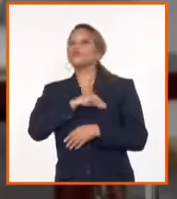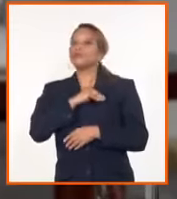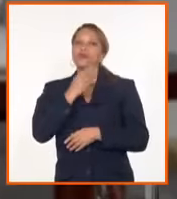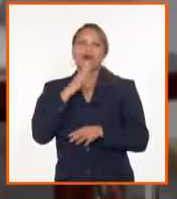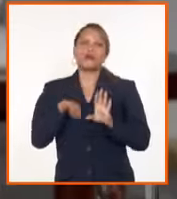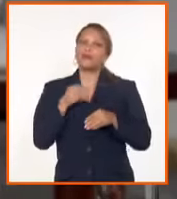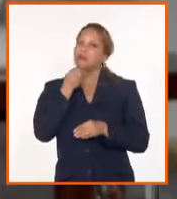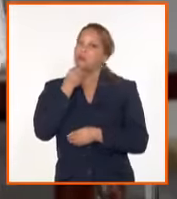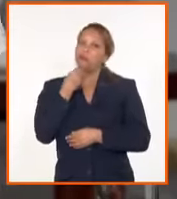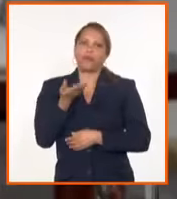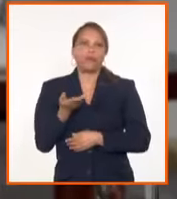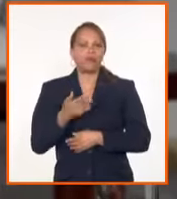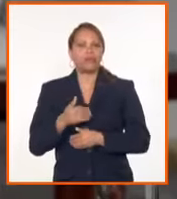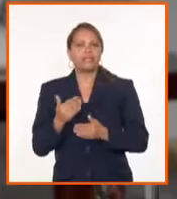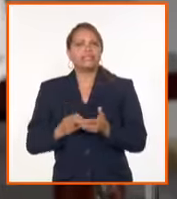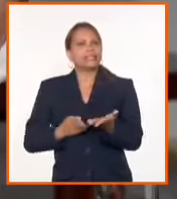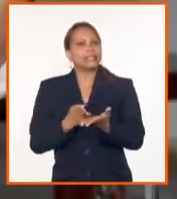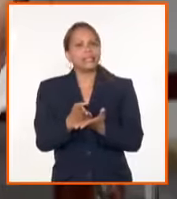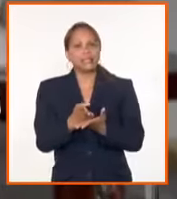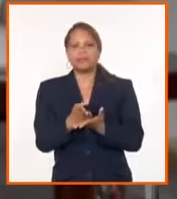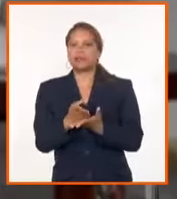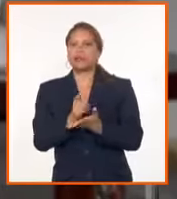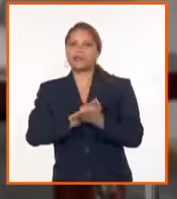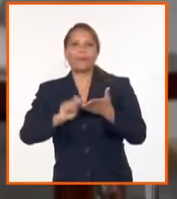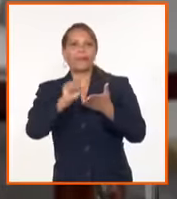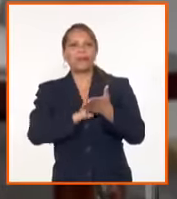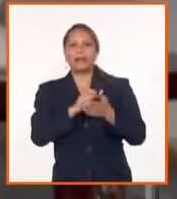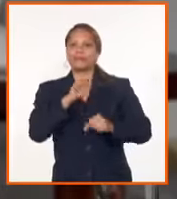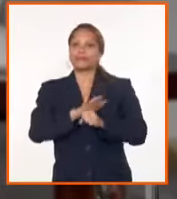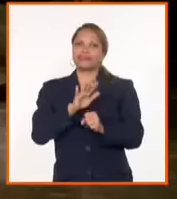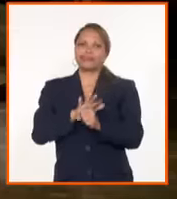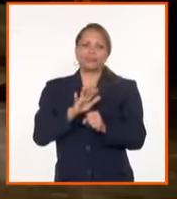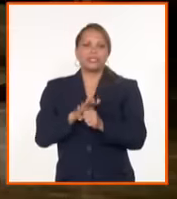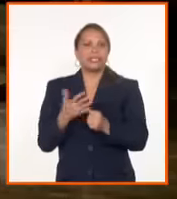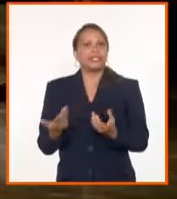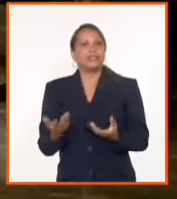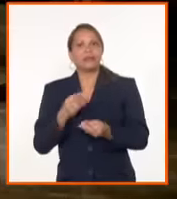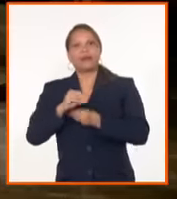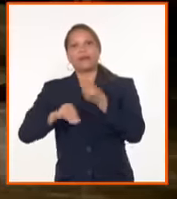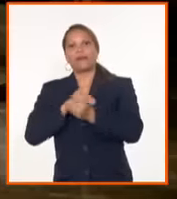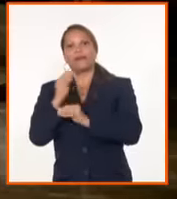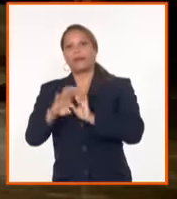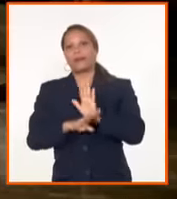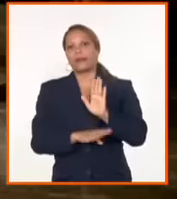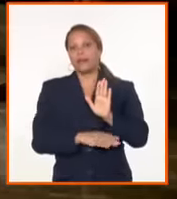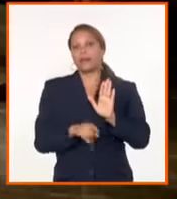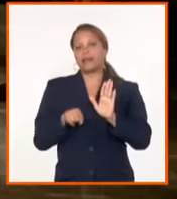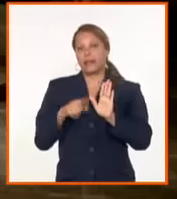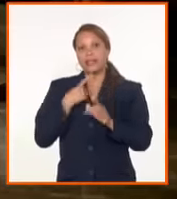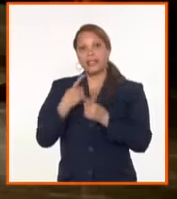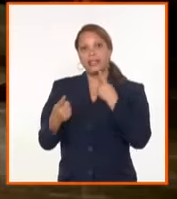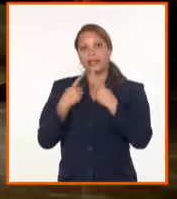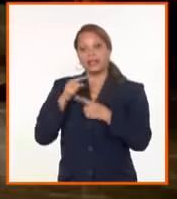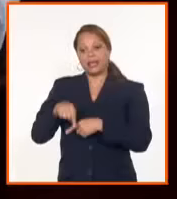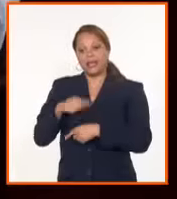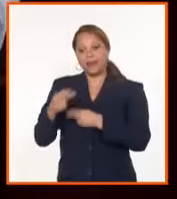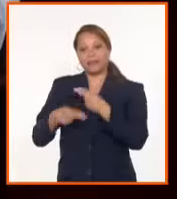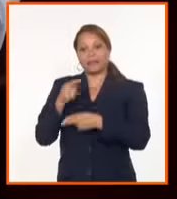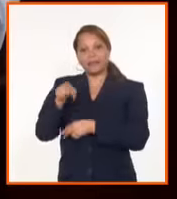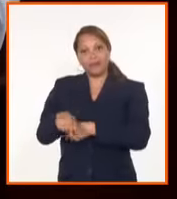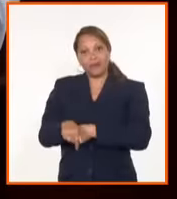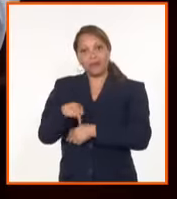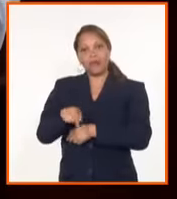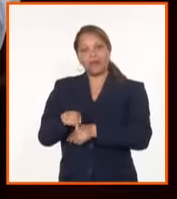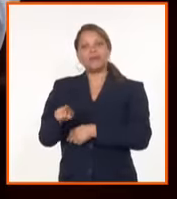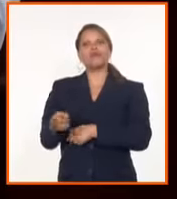veces. Digo, es una agenda donde no hay un huequito para un cambio de programa. De hecho, esta entrevista la estamos realizando a esta hora porque